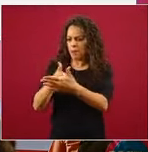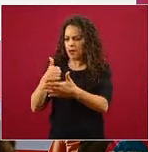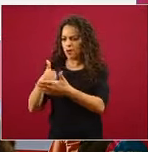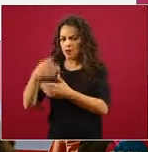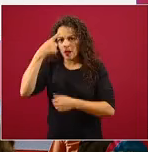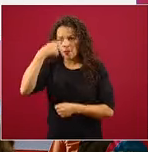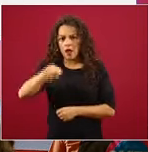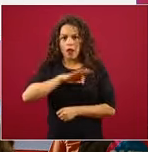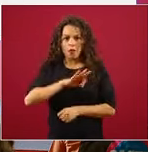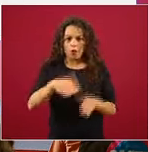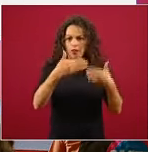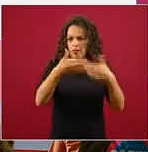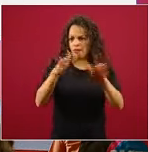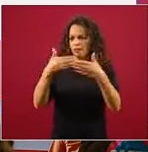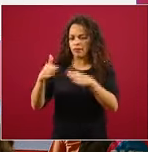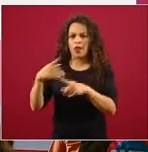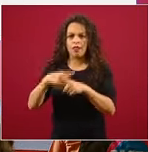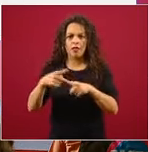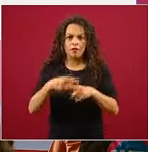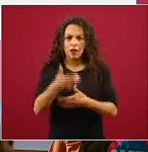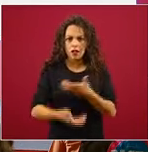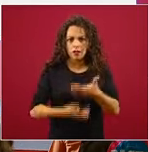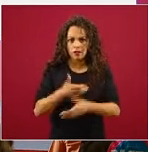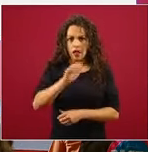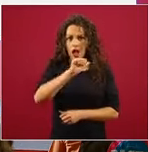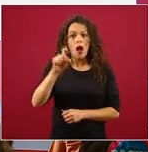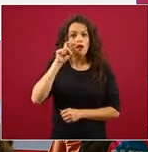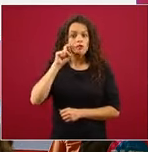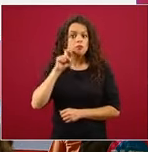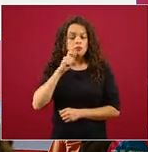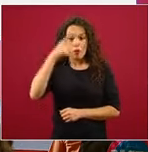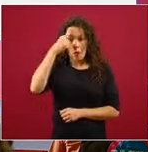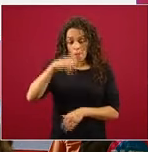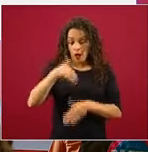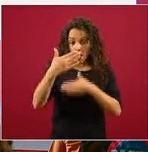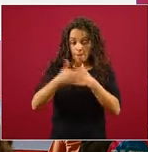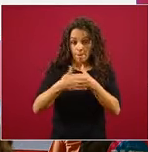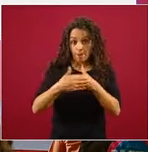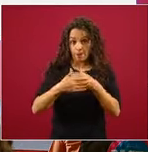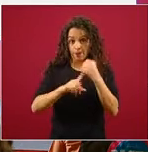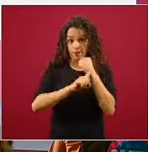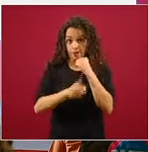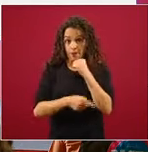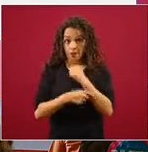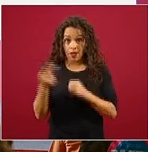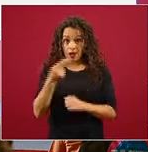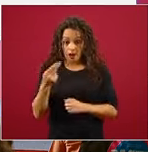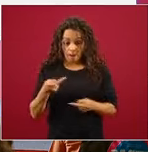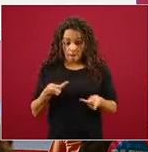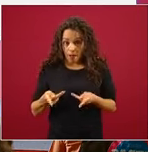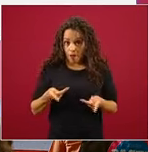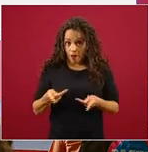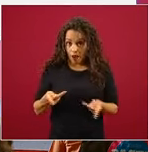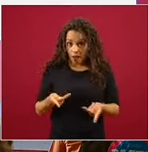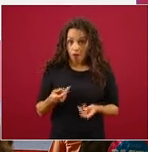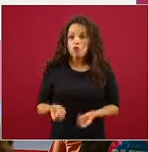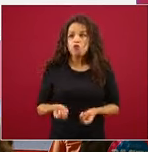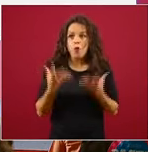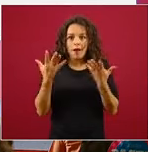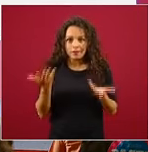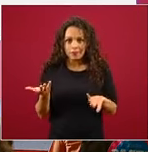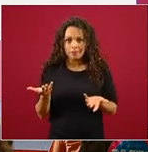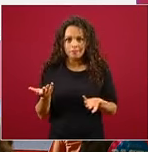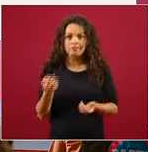sexual y reproductiva que son esenciales, incluido el que estamos conversando el día de hoy sobre